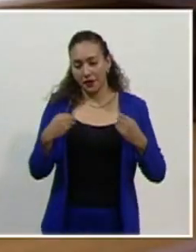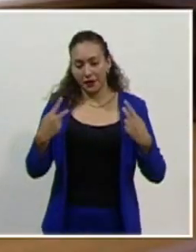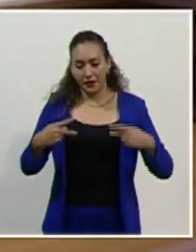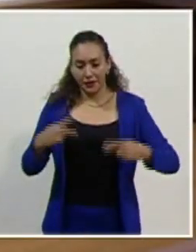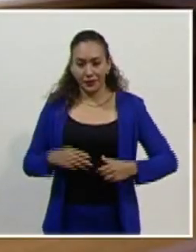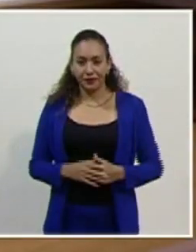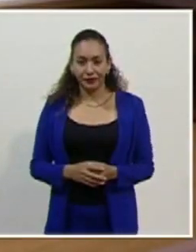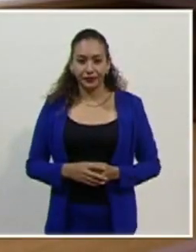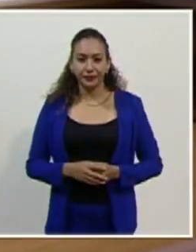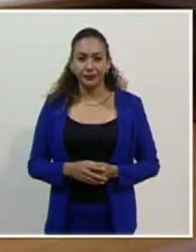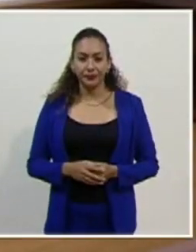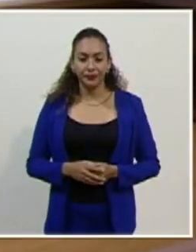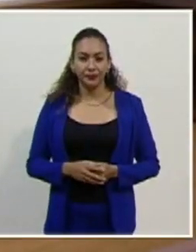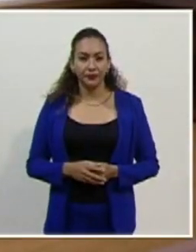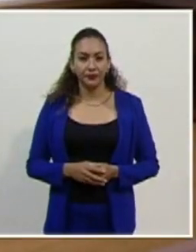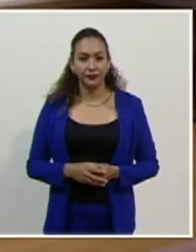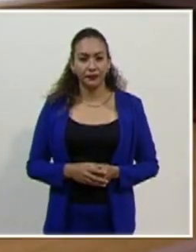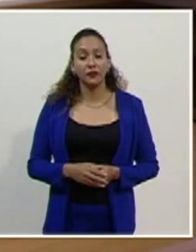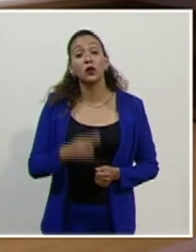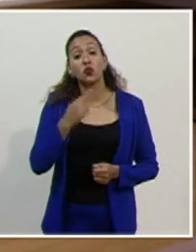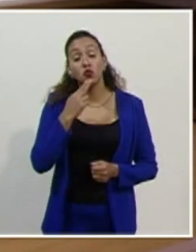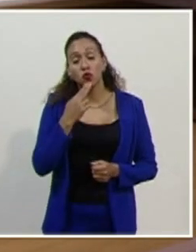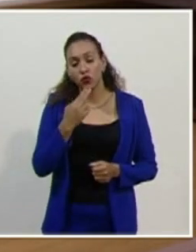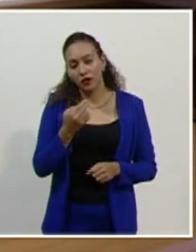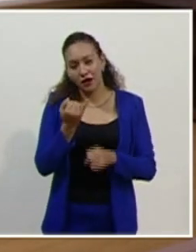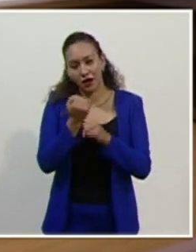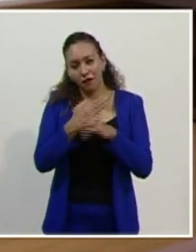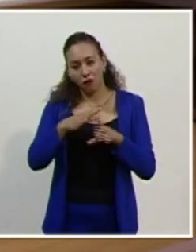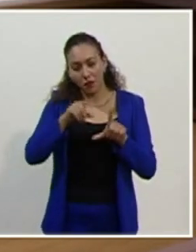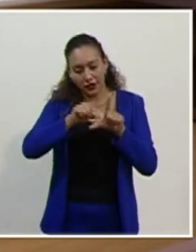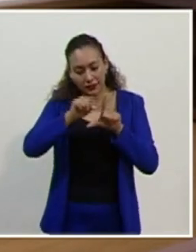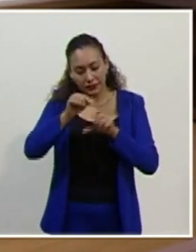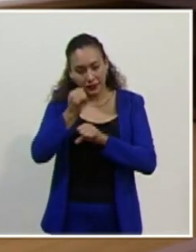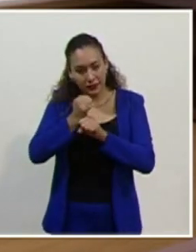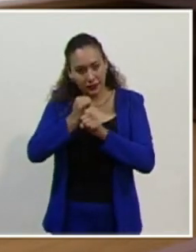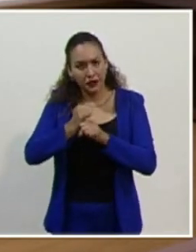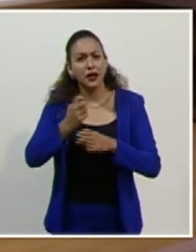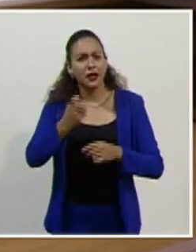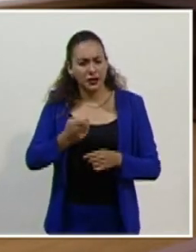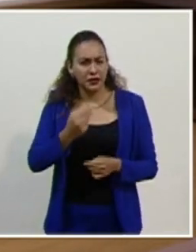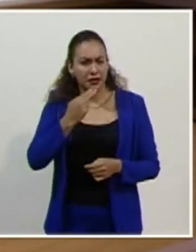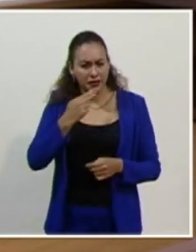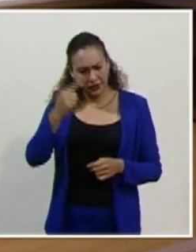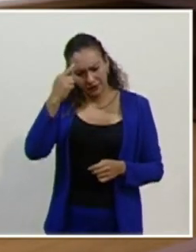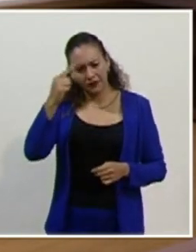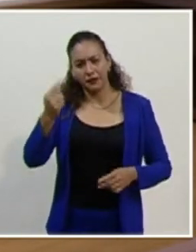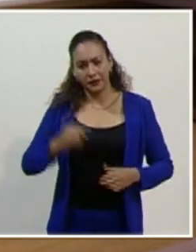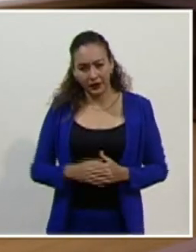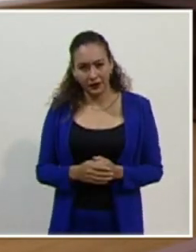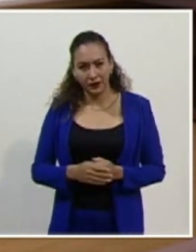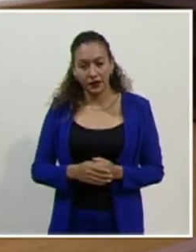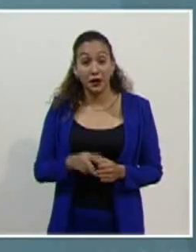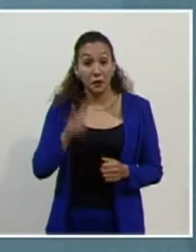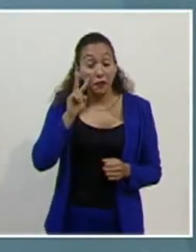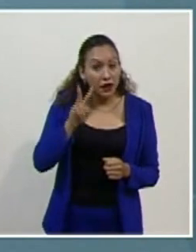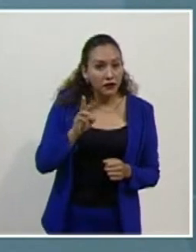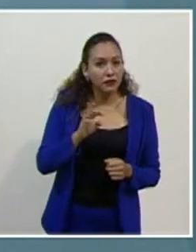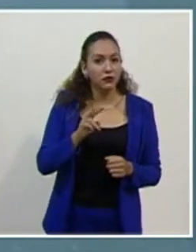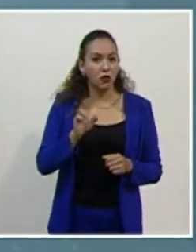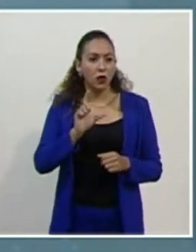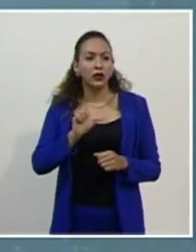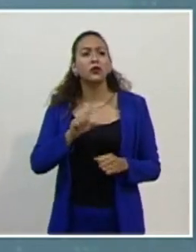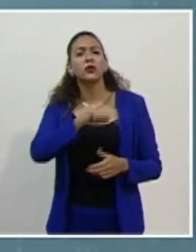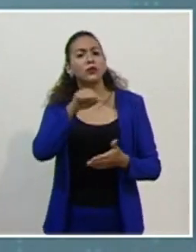El uso de datos estadísticos y otra información empírica puede ser significativo y fiable para demostrar la existencia de